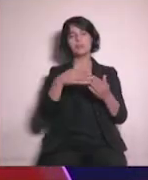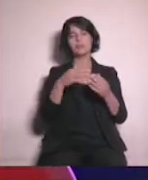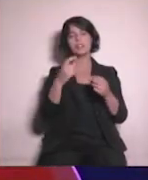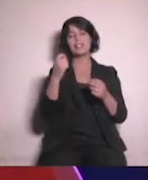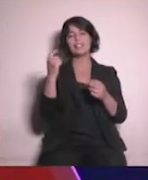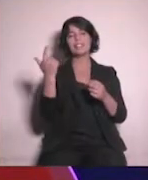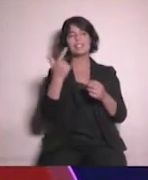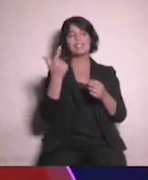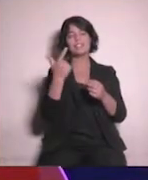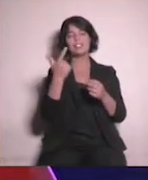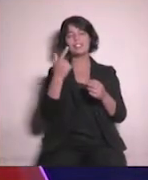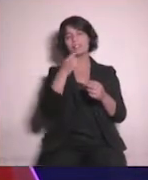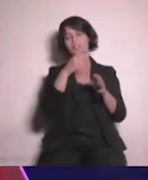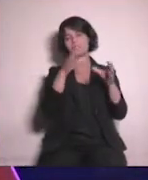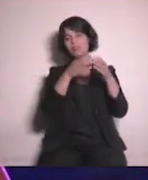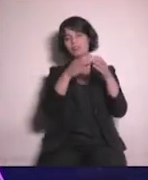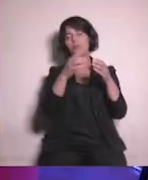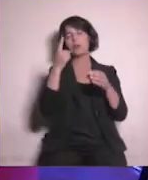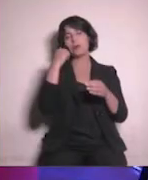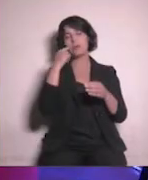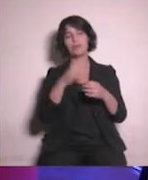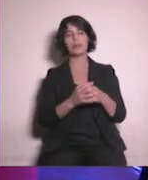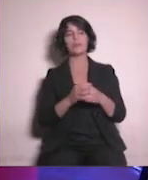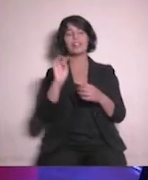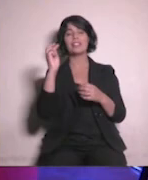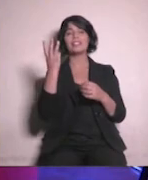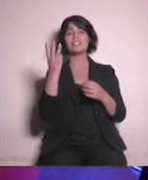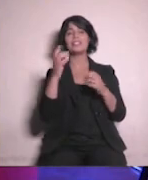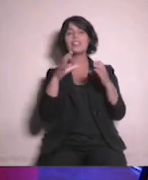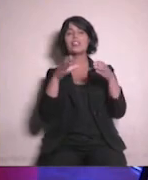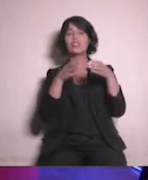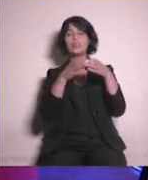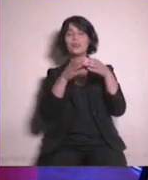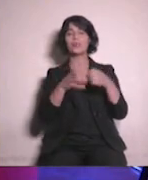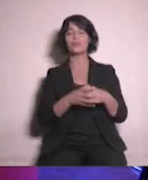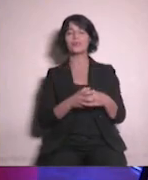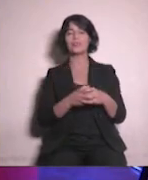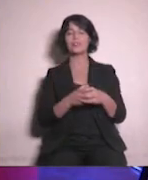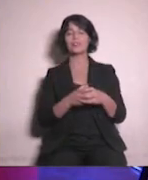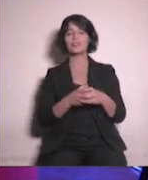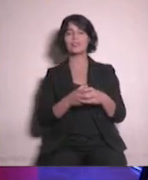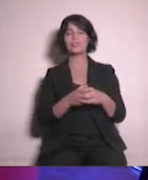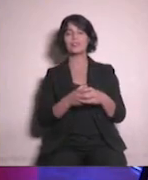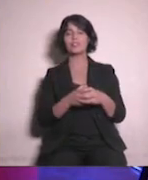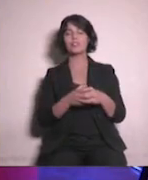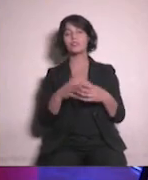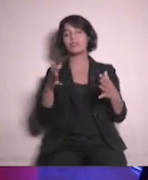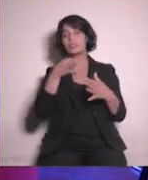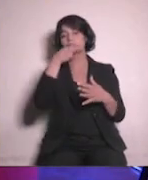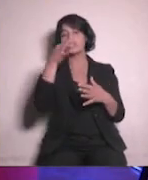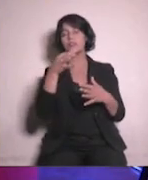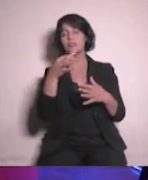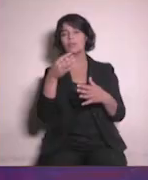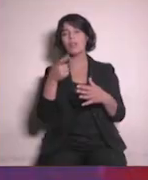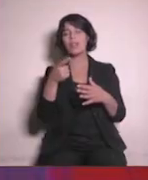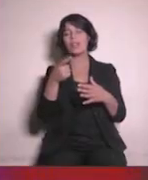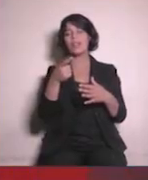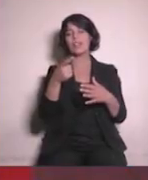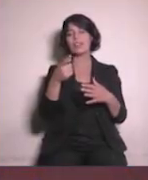77% de ellos son hombres. El tercer grupo es los que denominamos el empleado